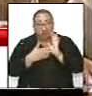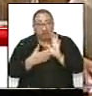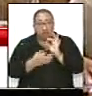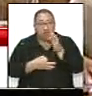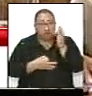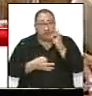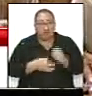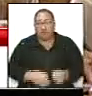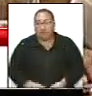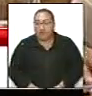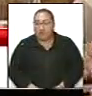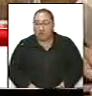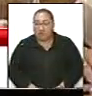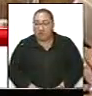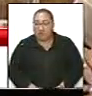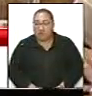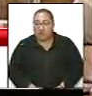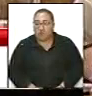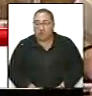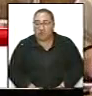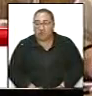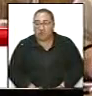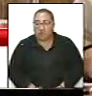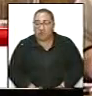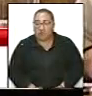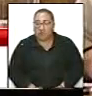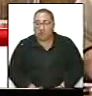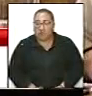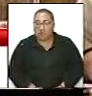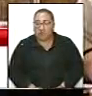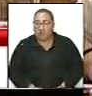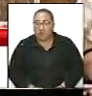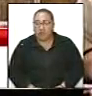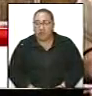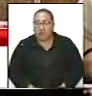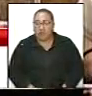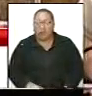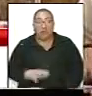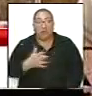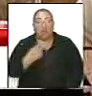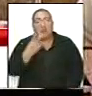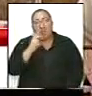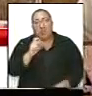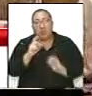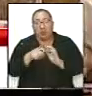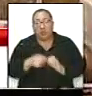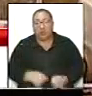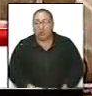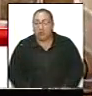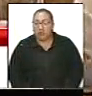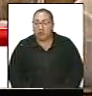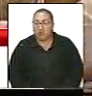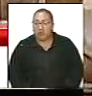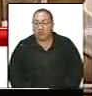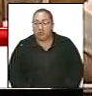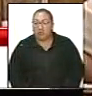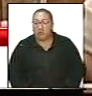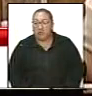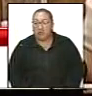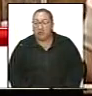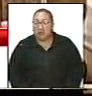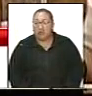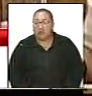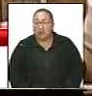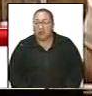presentación de unos 20 minutos aproximadamente para luego proceder a sus preguntas. Lo primero que